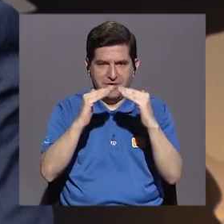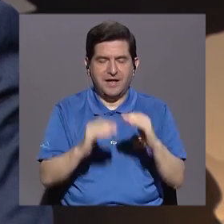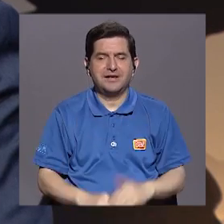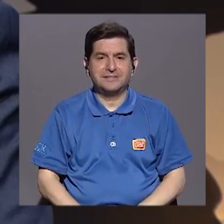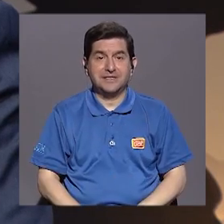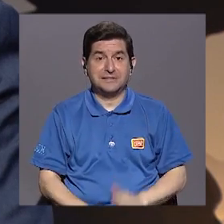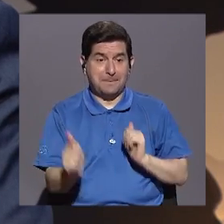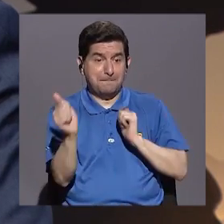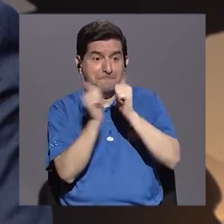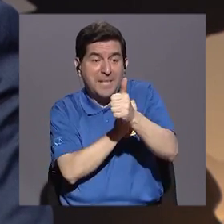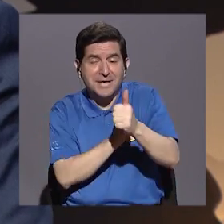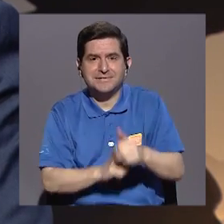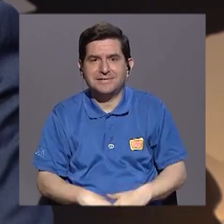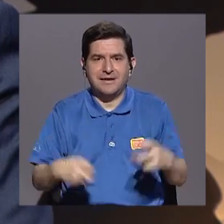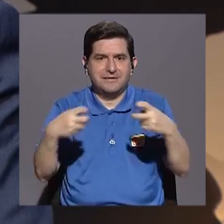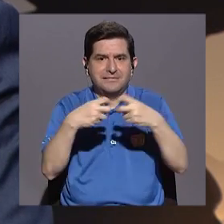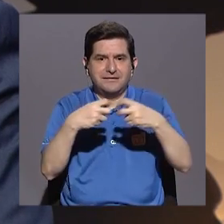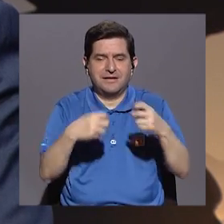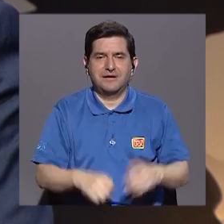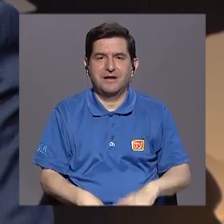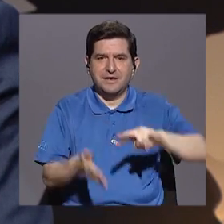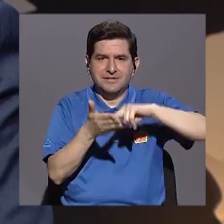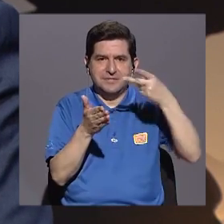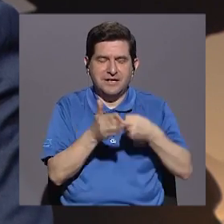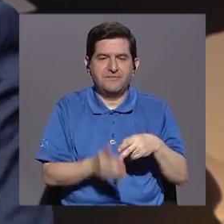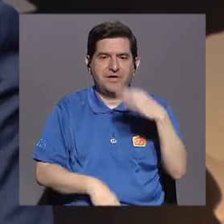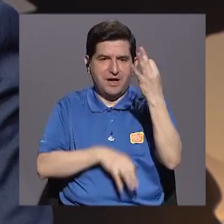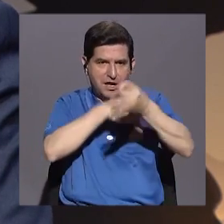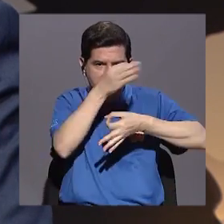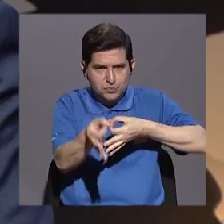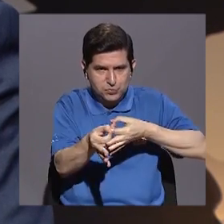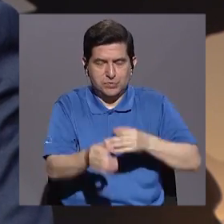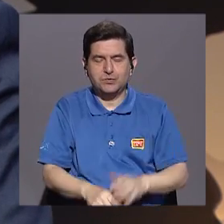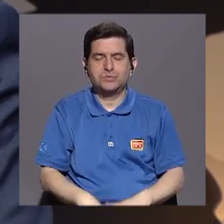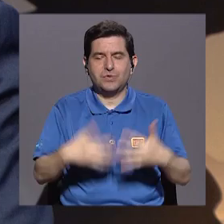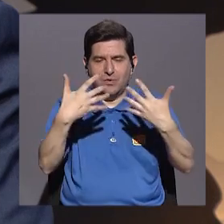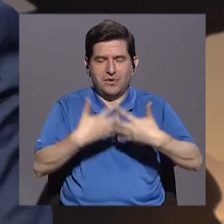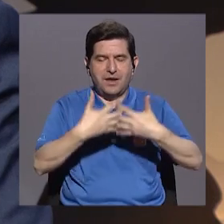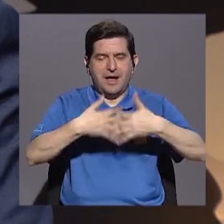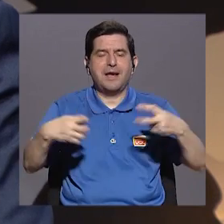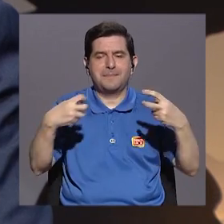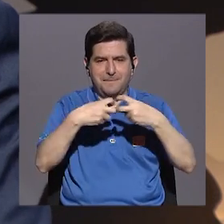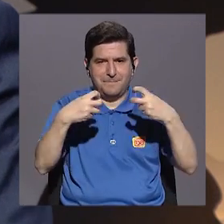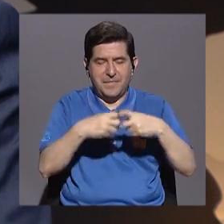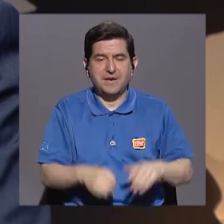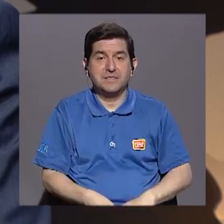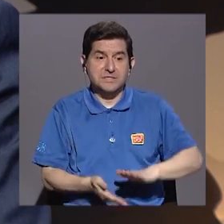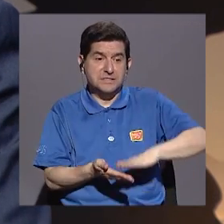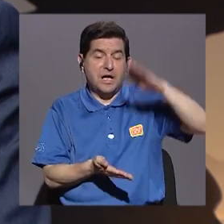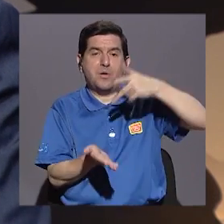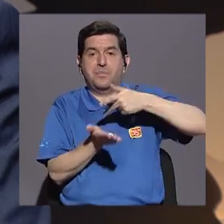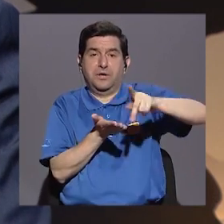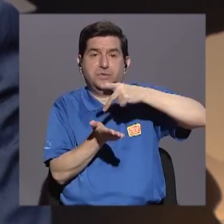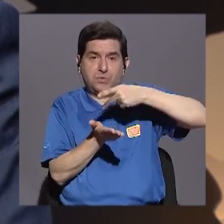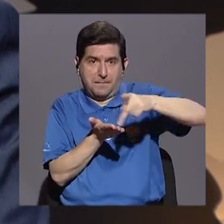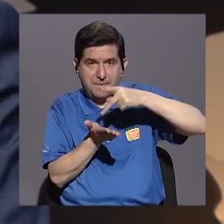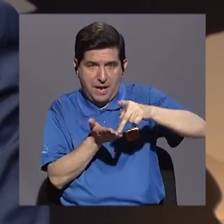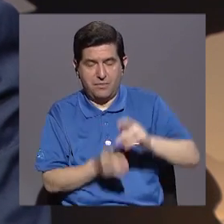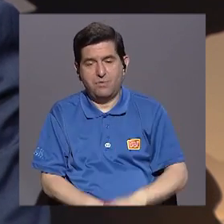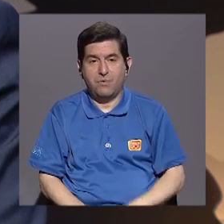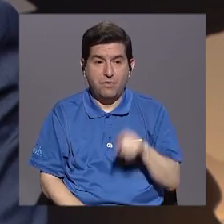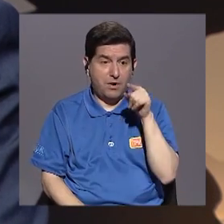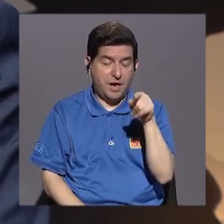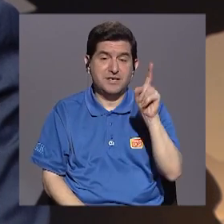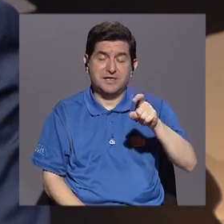del del activo lo que conlleva un reemplazo del activo por parte de la empresa eléctrica y un aumento en las tarifas porque